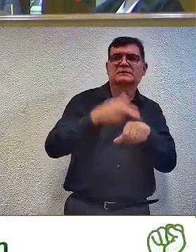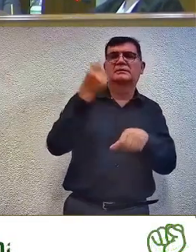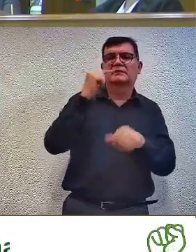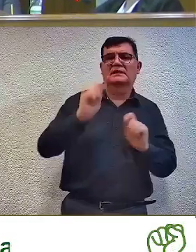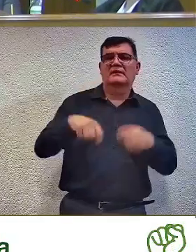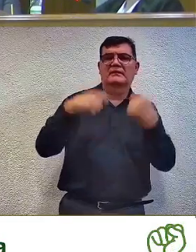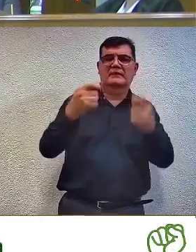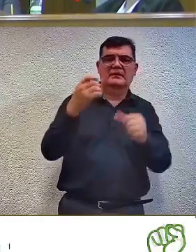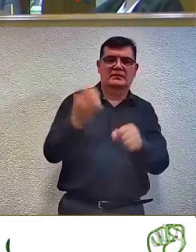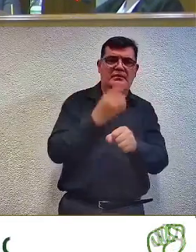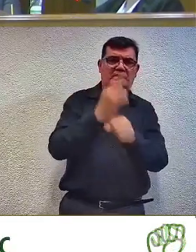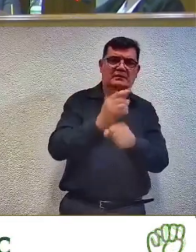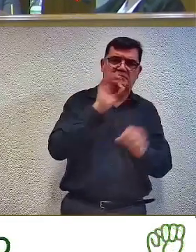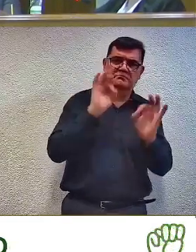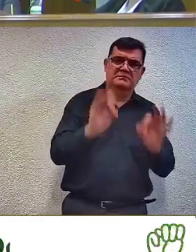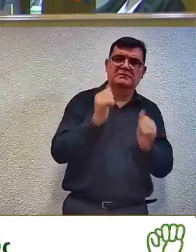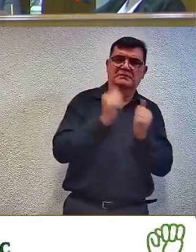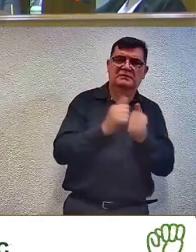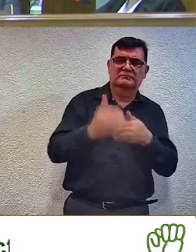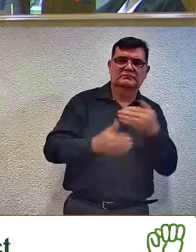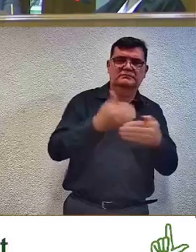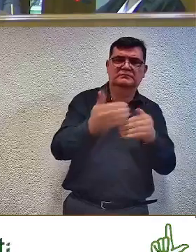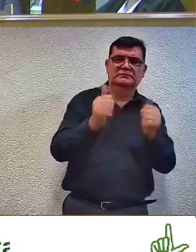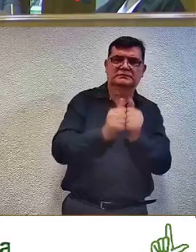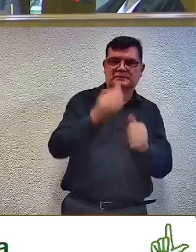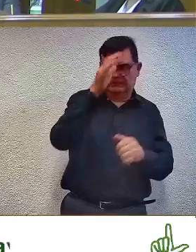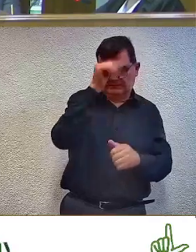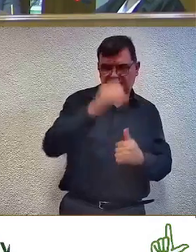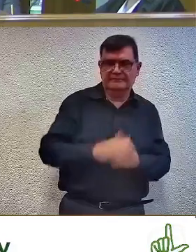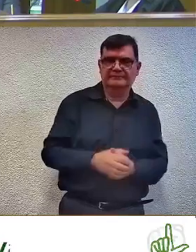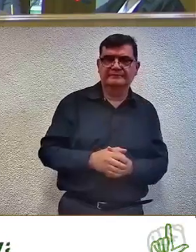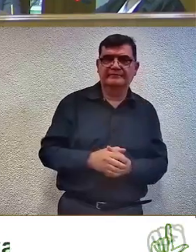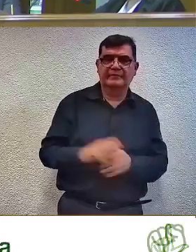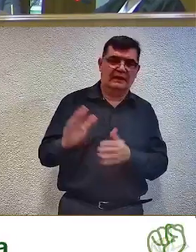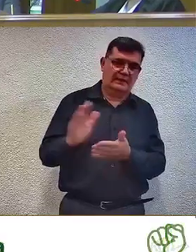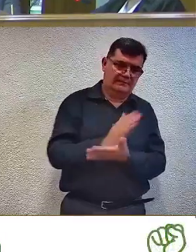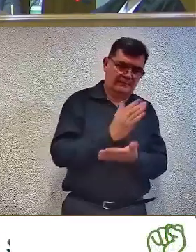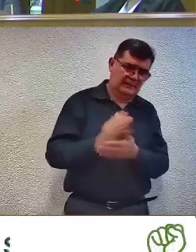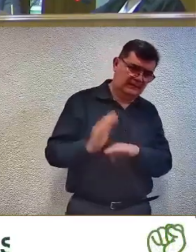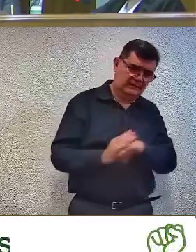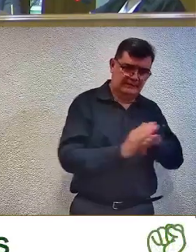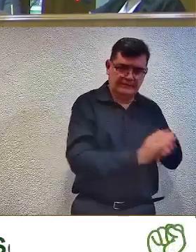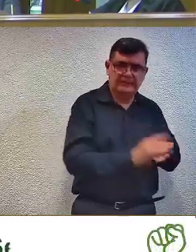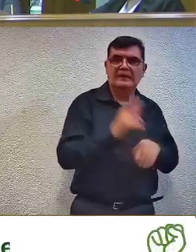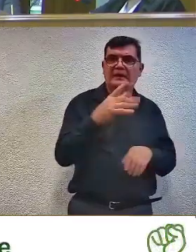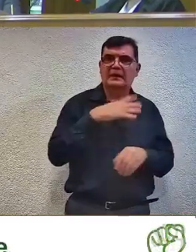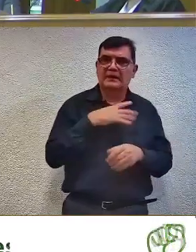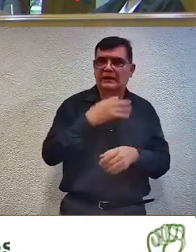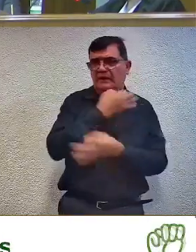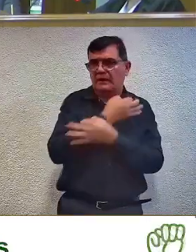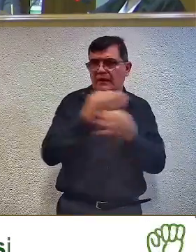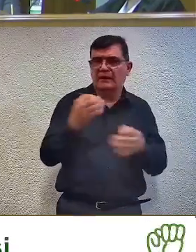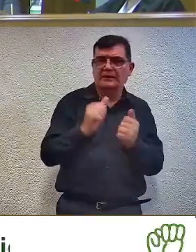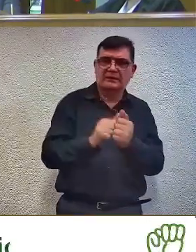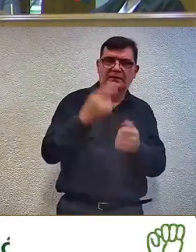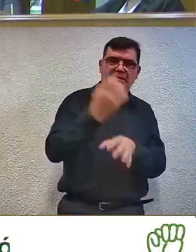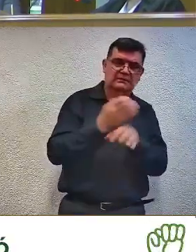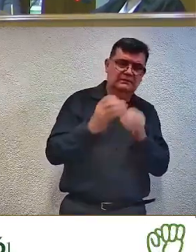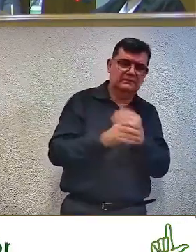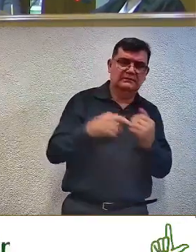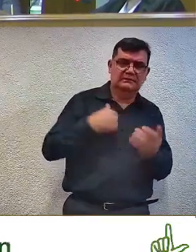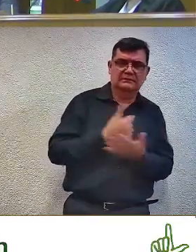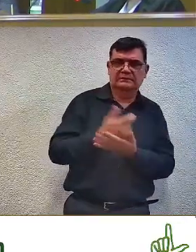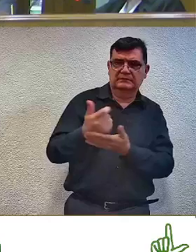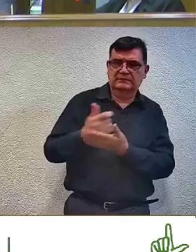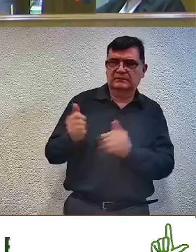entrega oportuna de las prerrogativas adeudadas. Por otra parte, se propone declarar infundados los agravios relativos a la